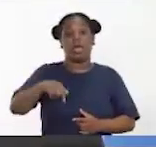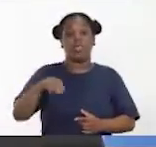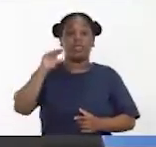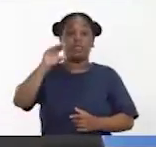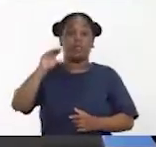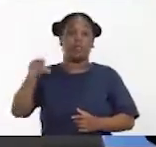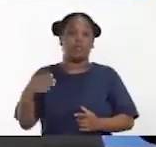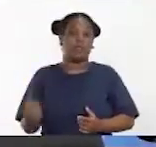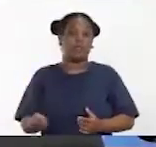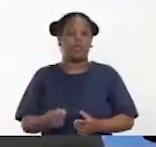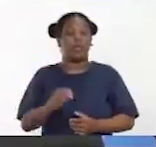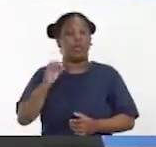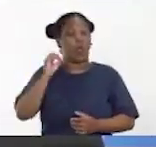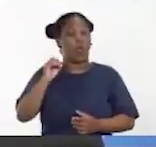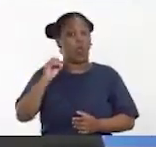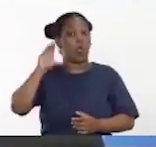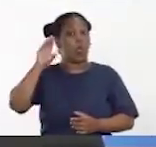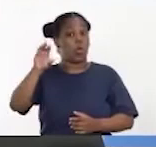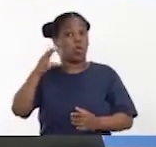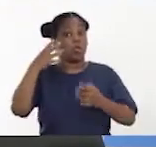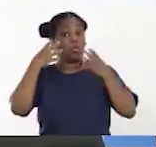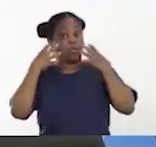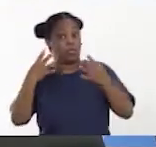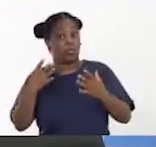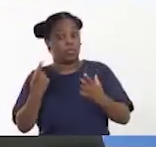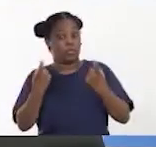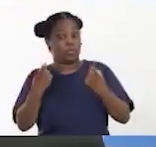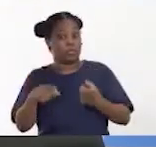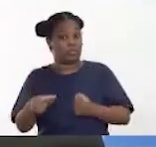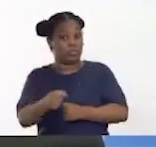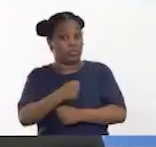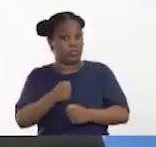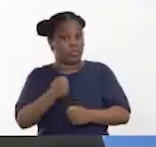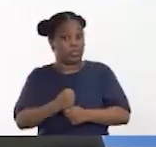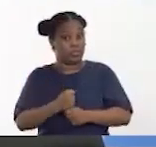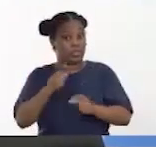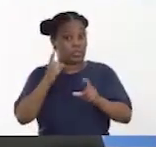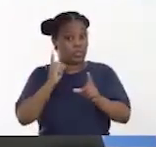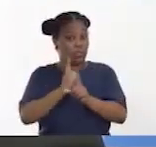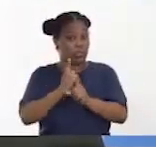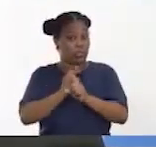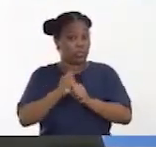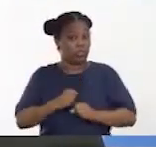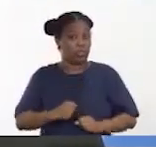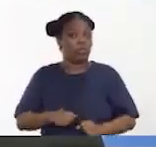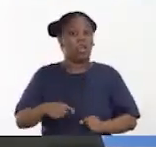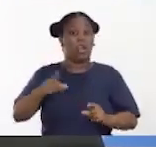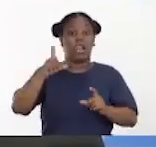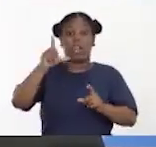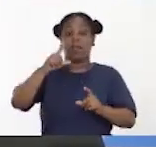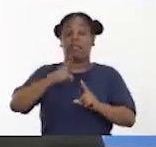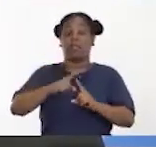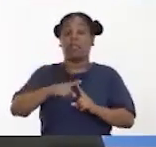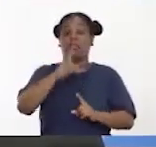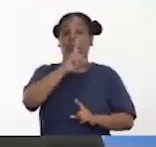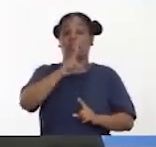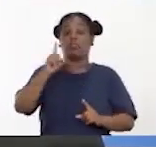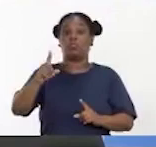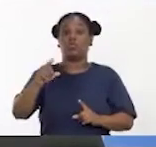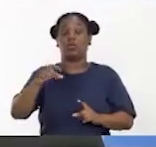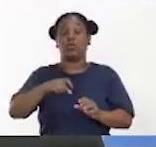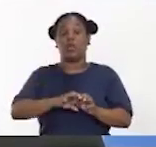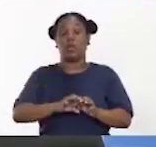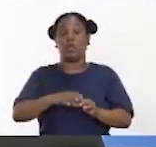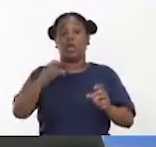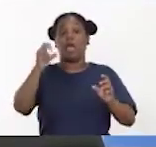Esta bibliografía o la bibliografía fundamental para tratar este curso por encuentro, usted la puede encontrar en el libro de texto onceno grado,